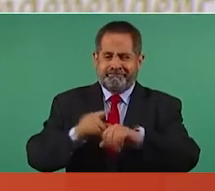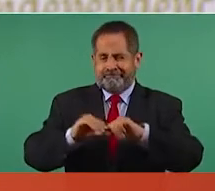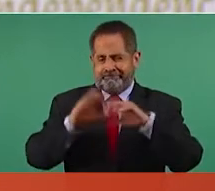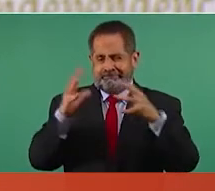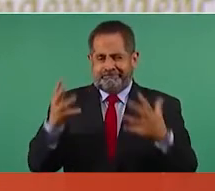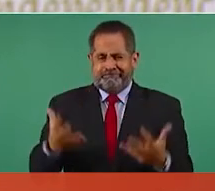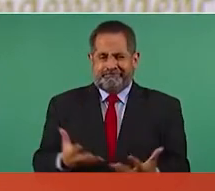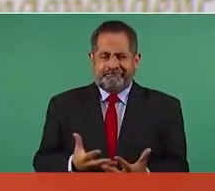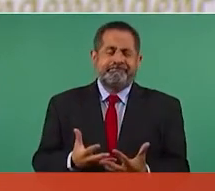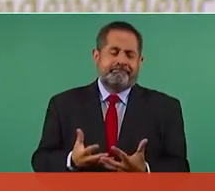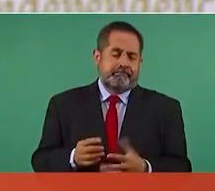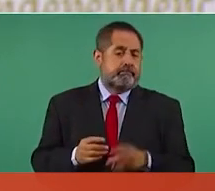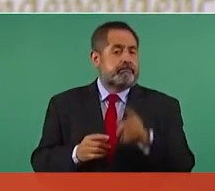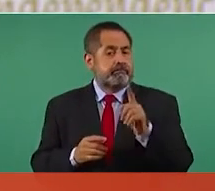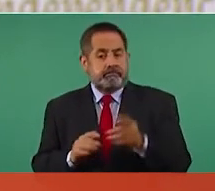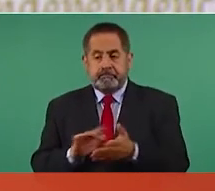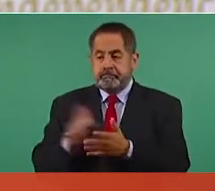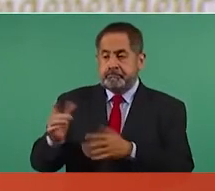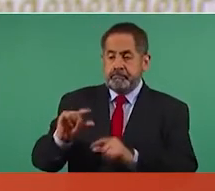Gracias a la vacunación